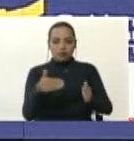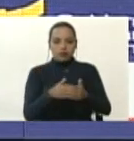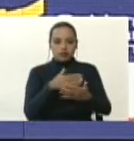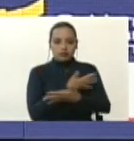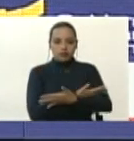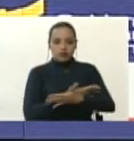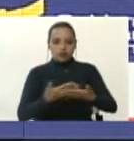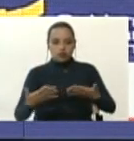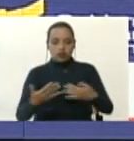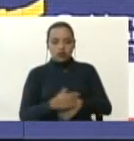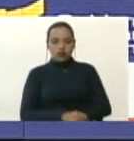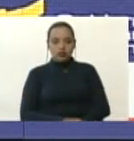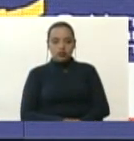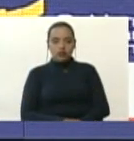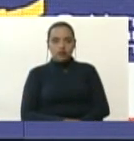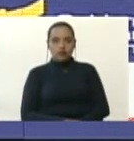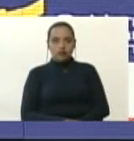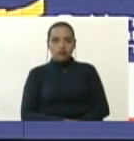1.000 millones,